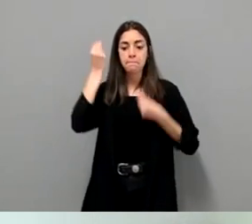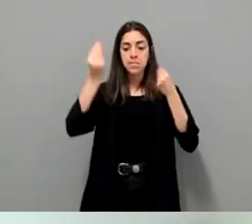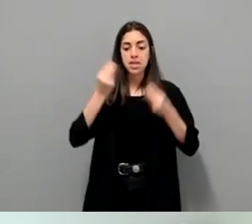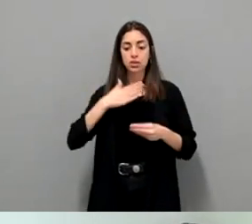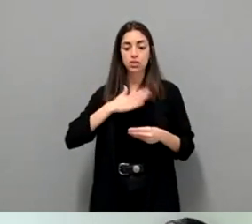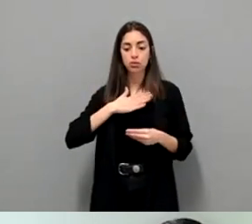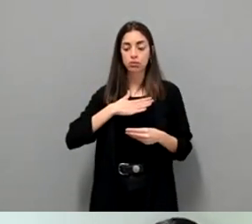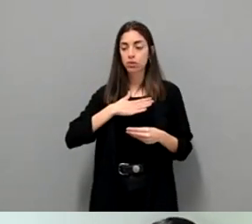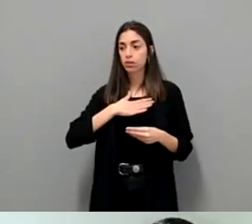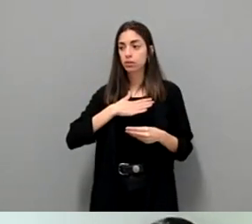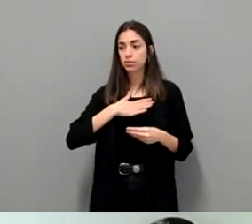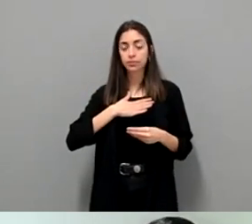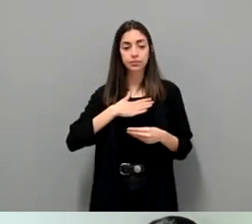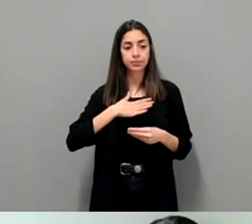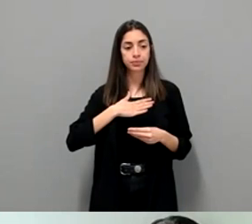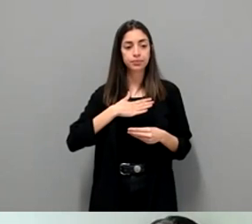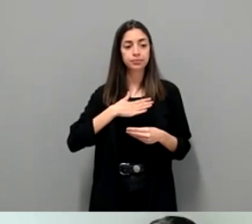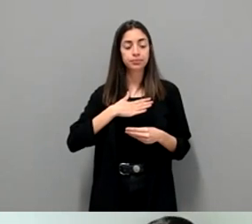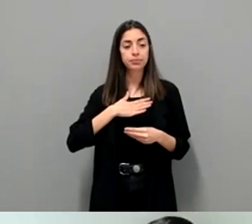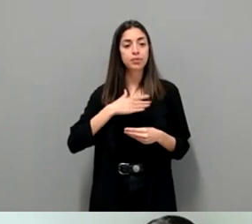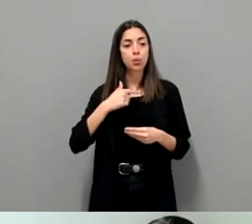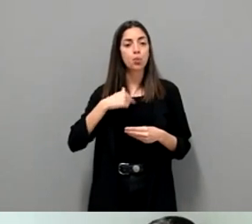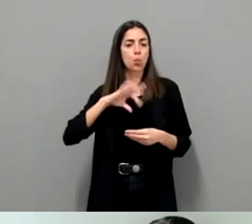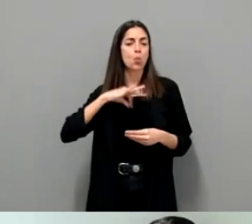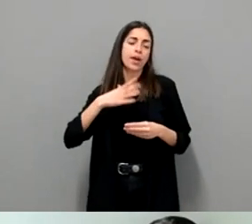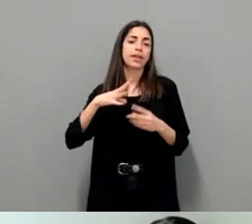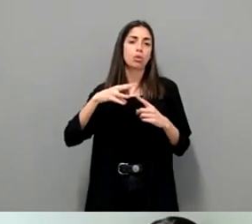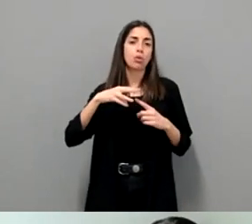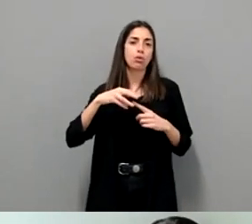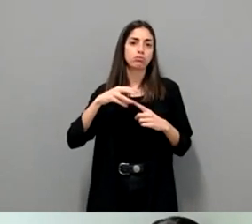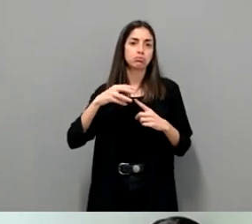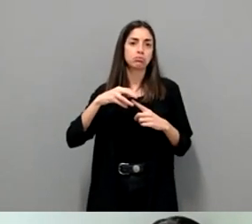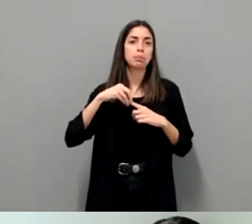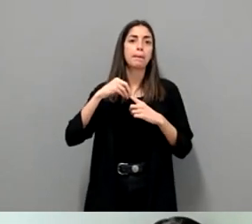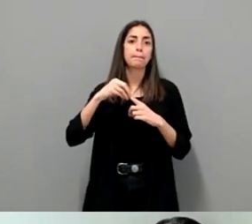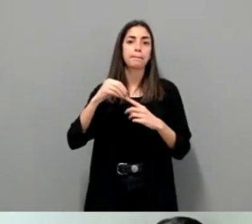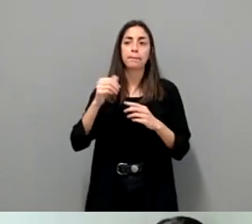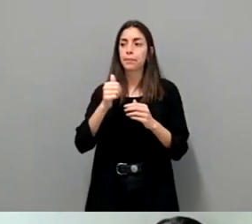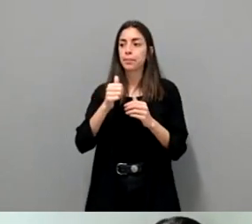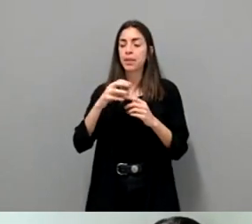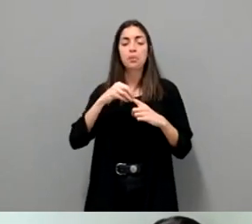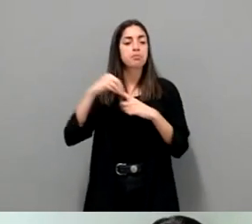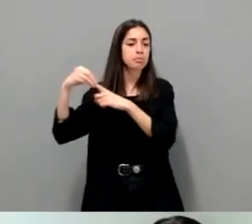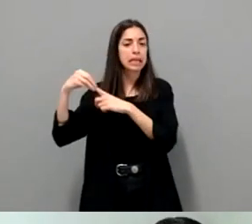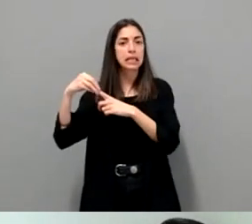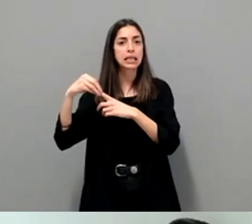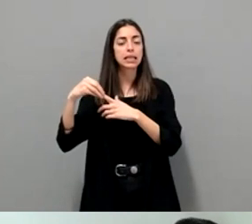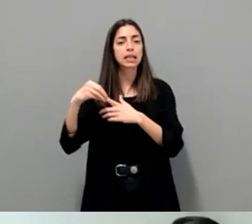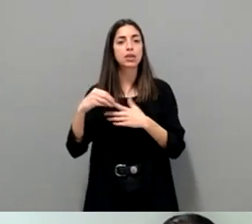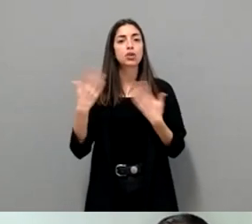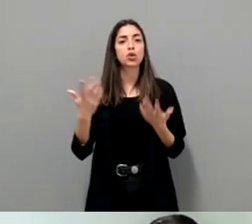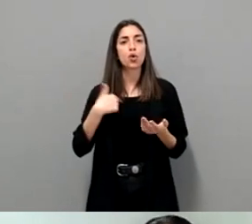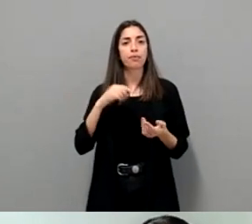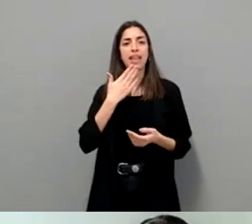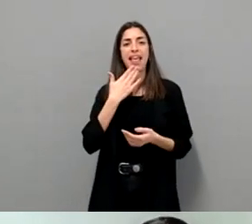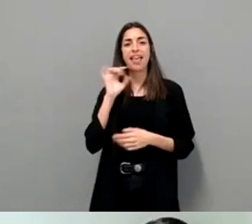guerrera y puedo decir que pionera. En el sentido de que a mis 15